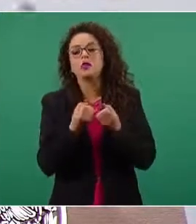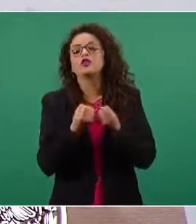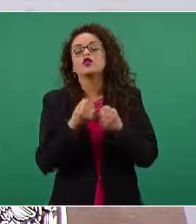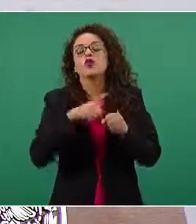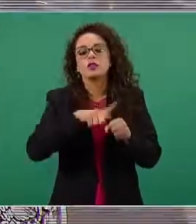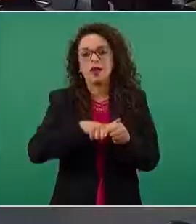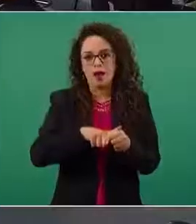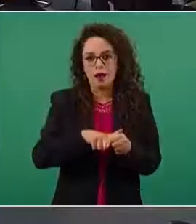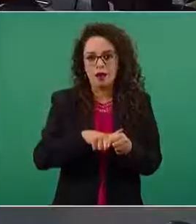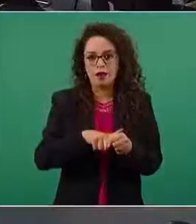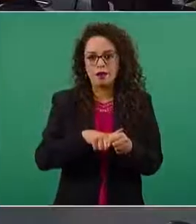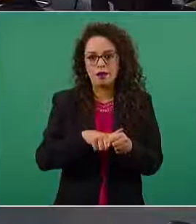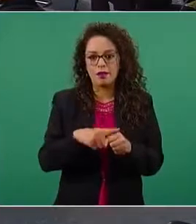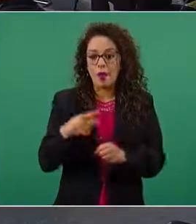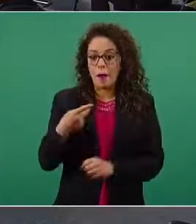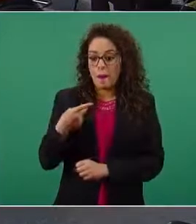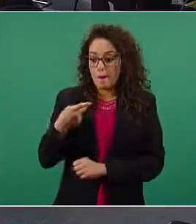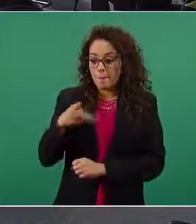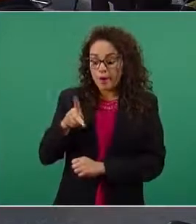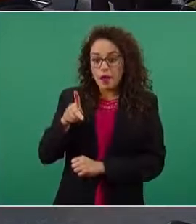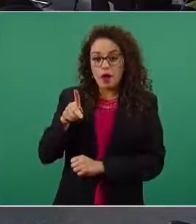De todas maneras,